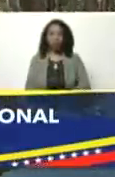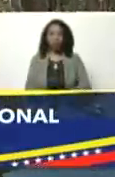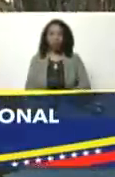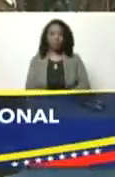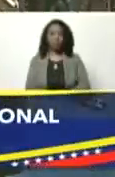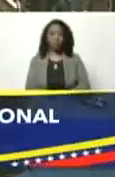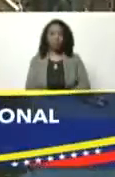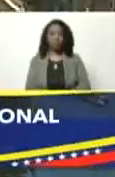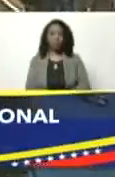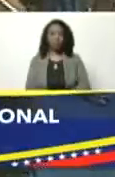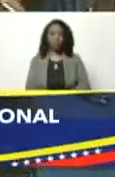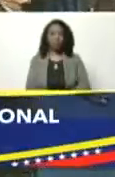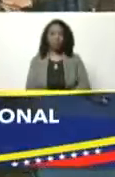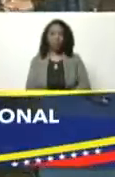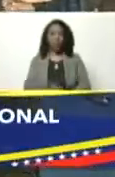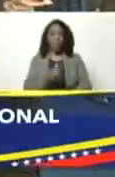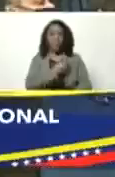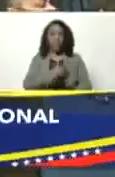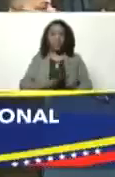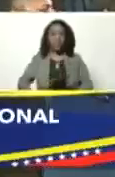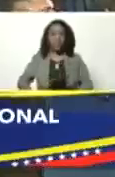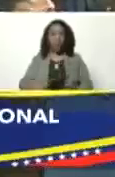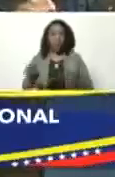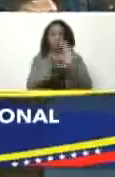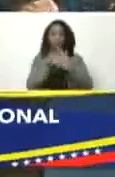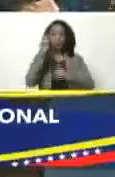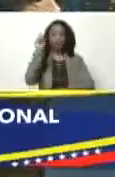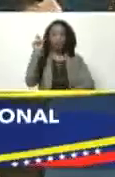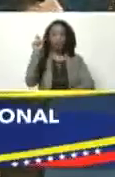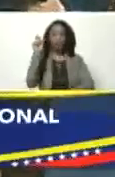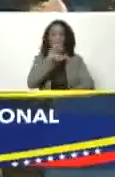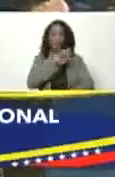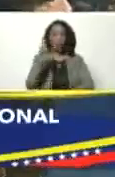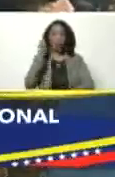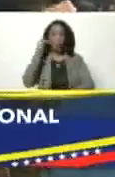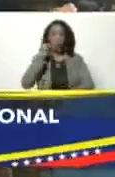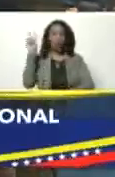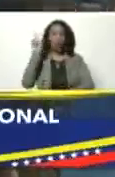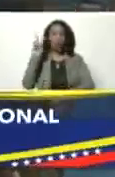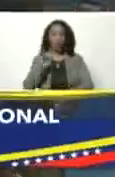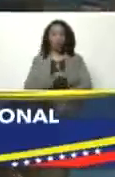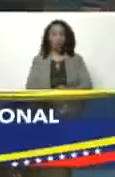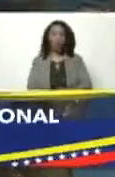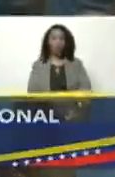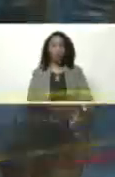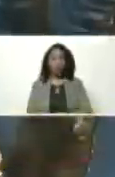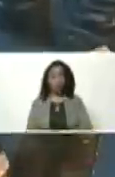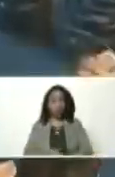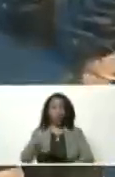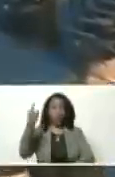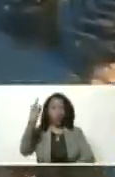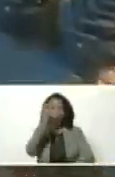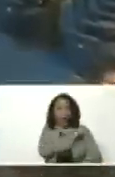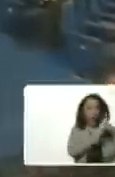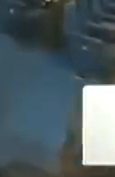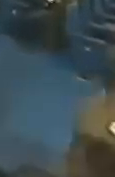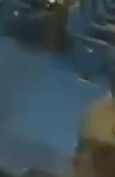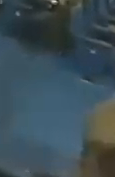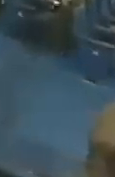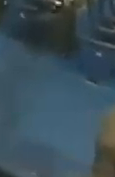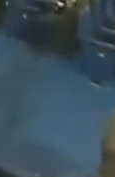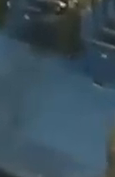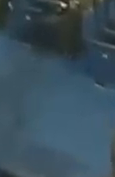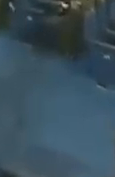El ciudadano Nicolás Maduro Moro, presidente constitucional de la República Bolivariana de Venezuela, comandante en jefe de la Fuerza Armada